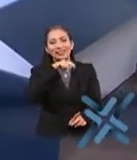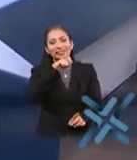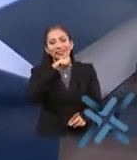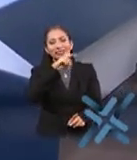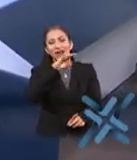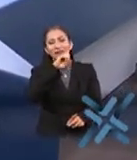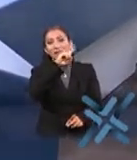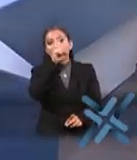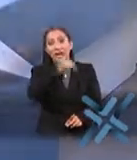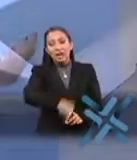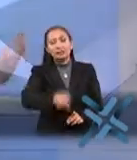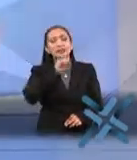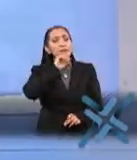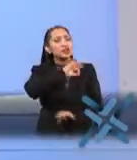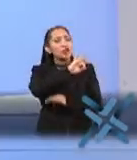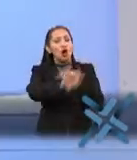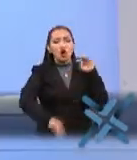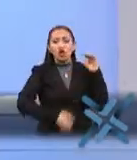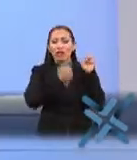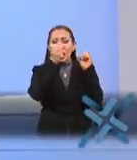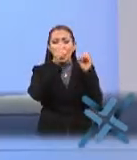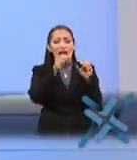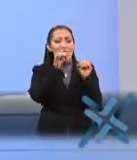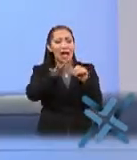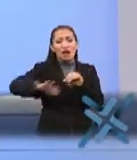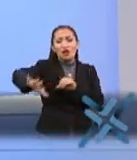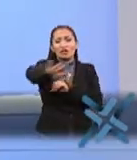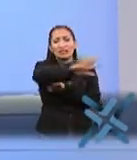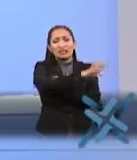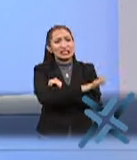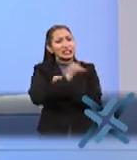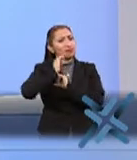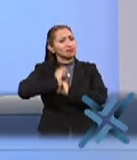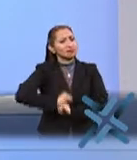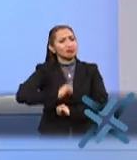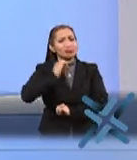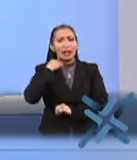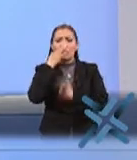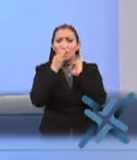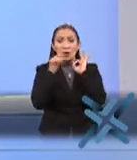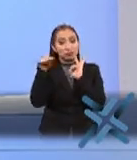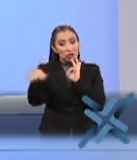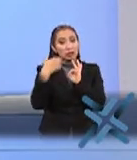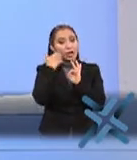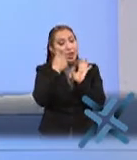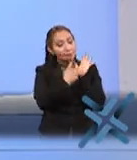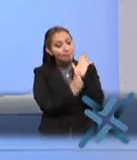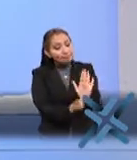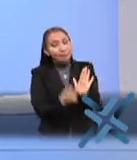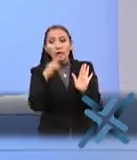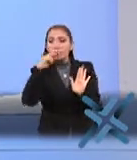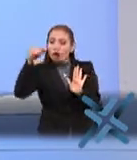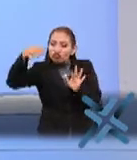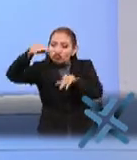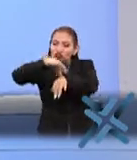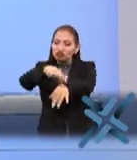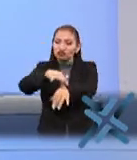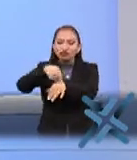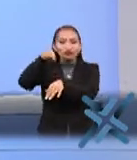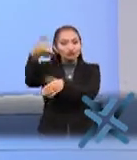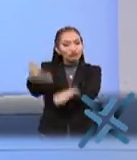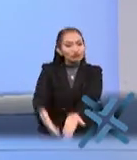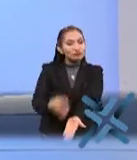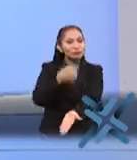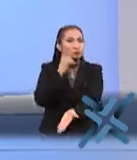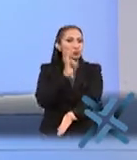sección, sino de toda la agencia, pues acercar estas oportunidades, estas herramientas, y qué mejor que lo conozcan de la voz, de la viva voz de alguien que lo ha